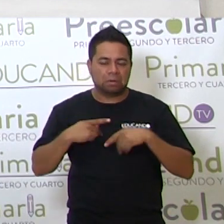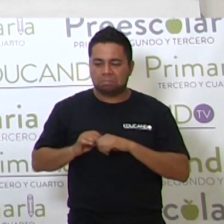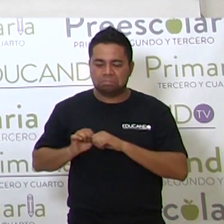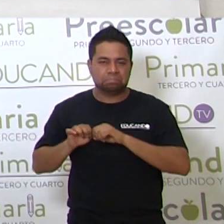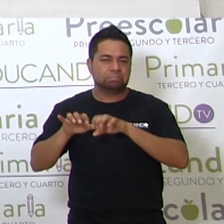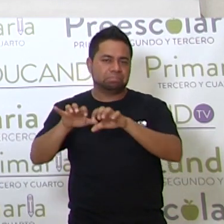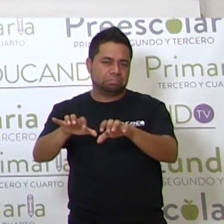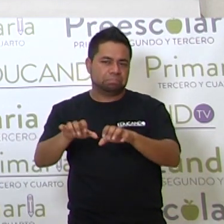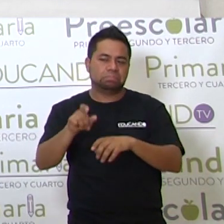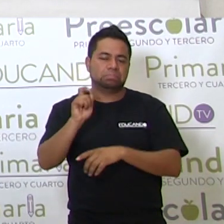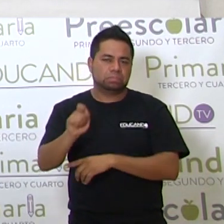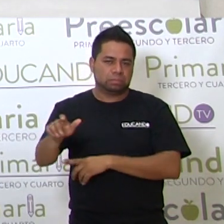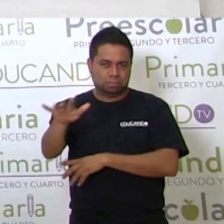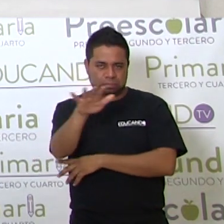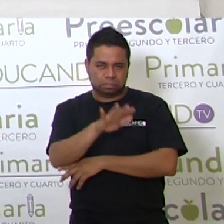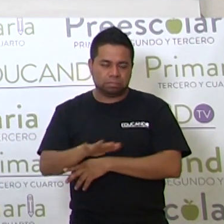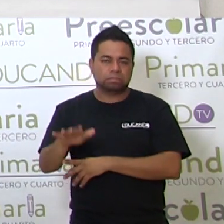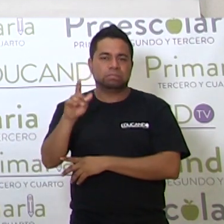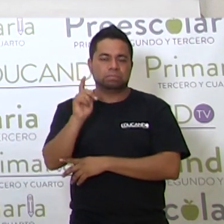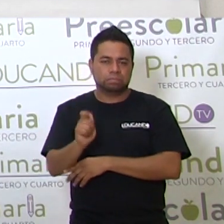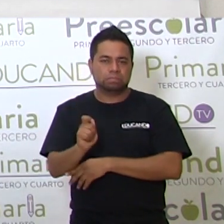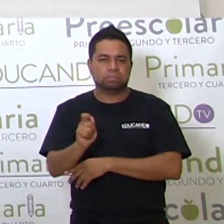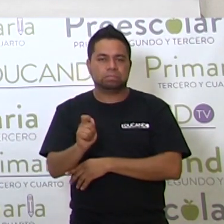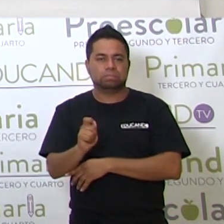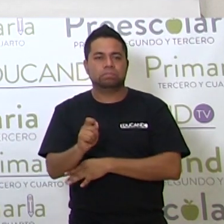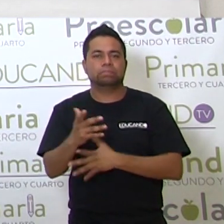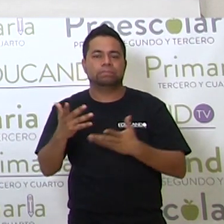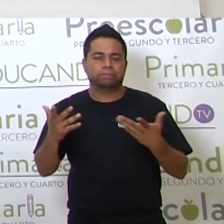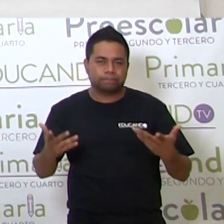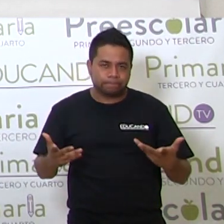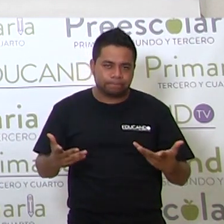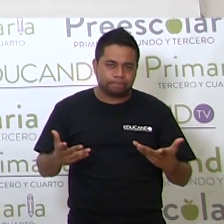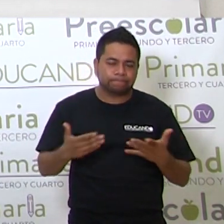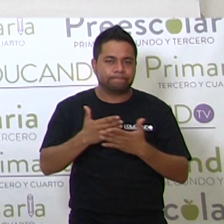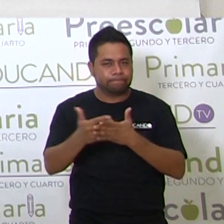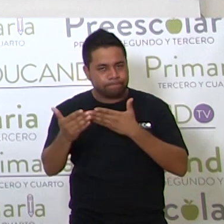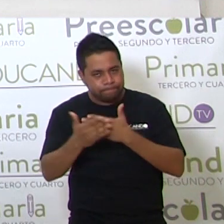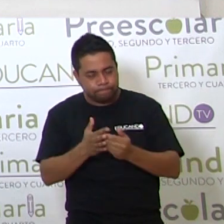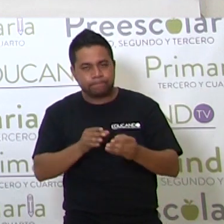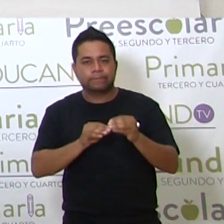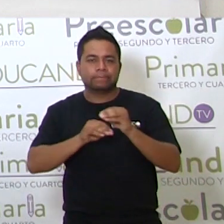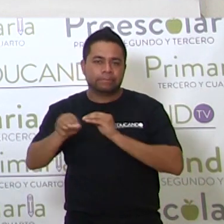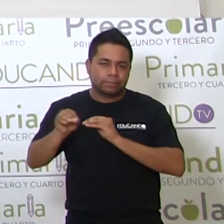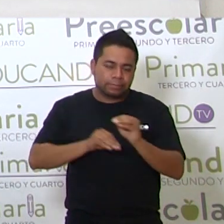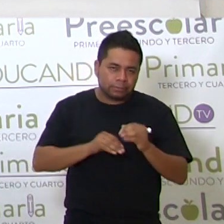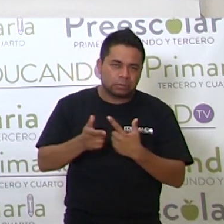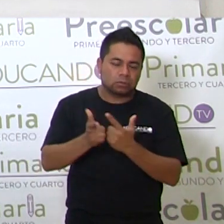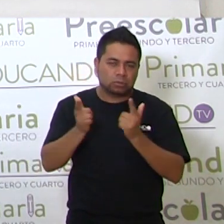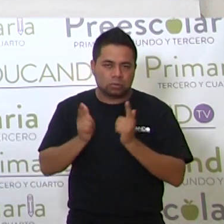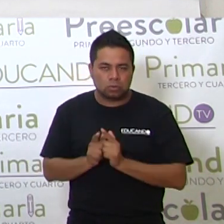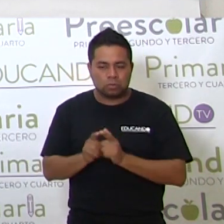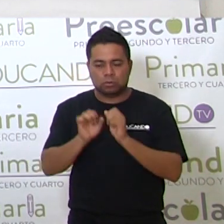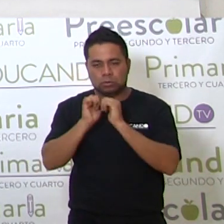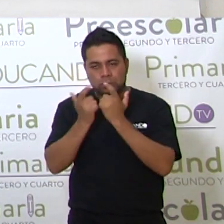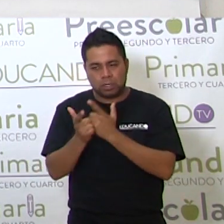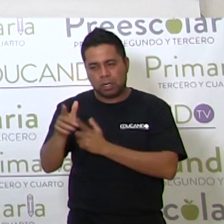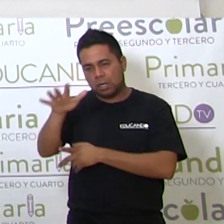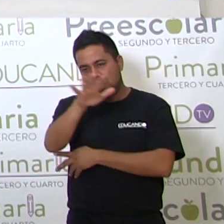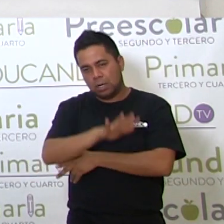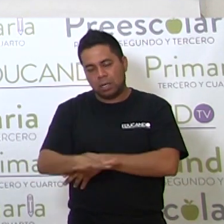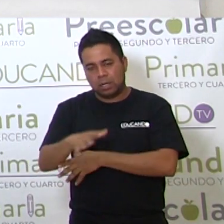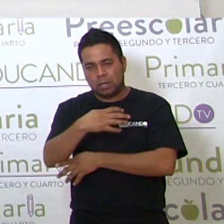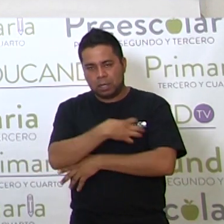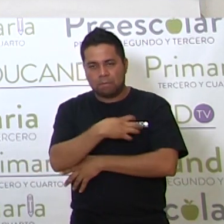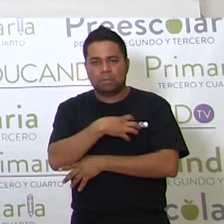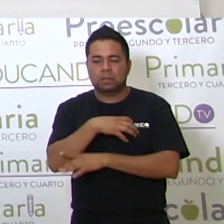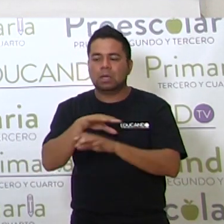y usualmente la vanguardia, los movimientos vanguardistas llegan usualmente a estas grandes ciudades, a